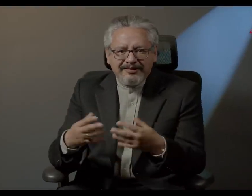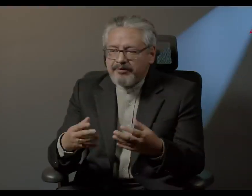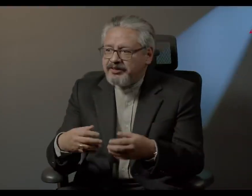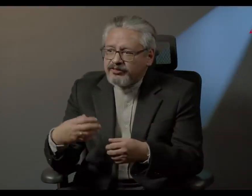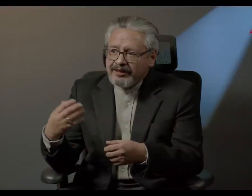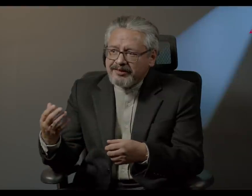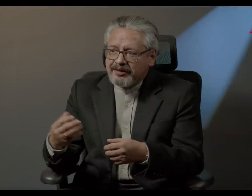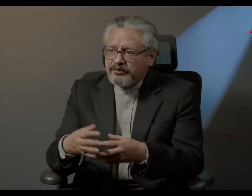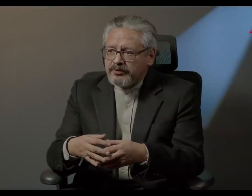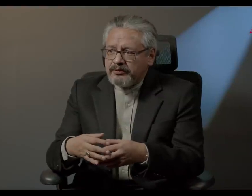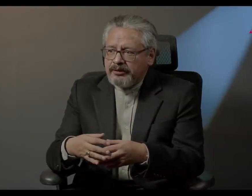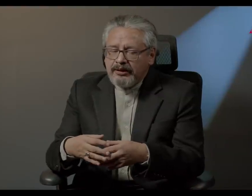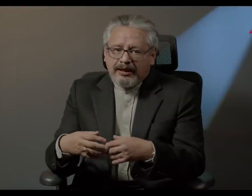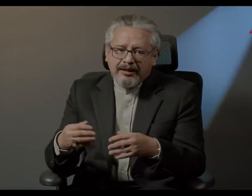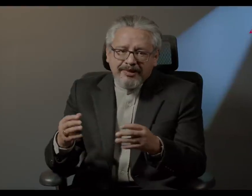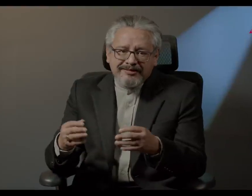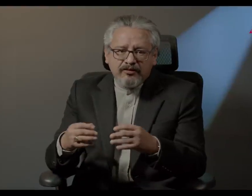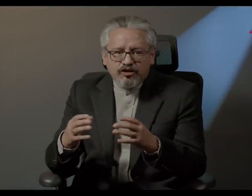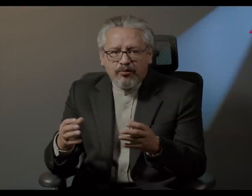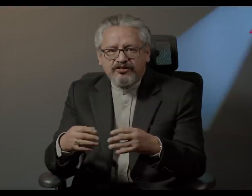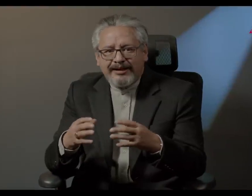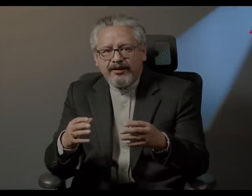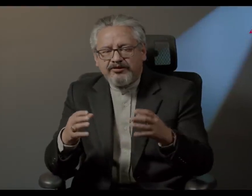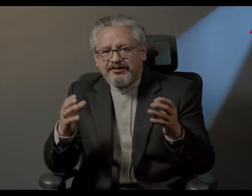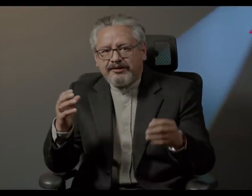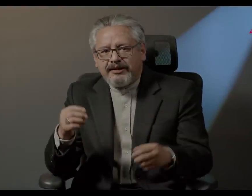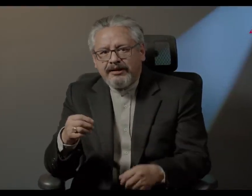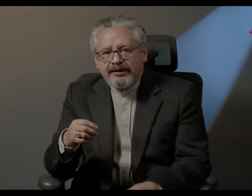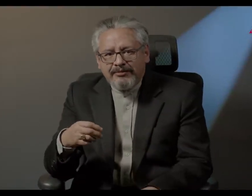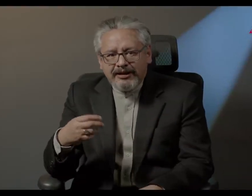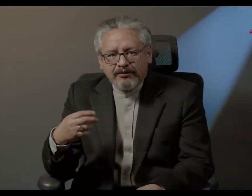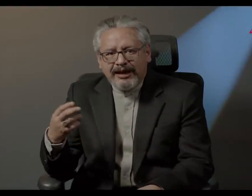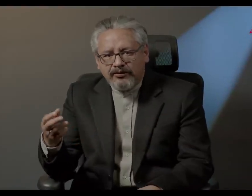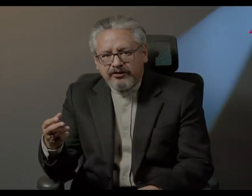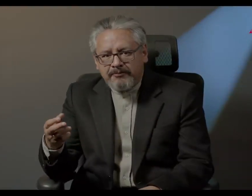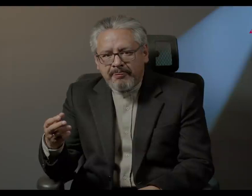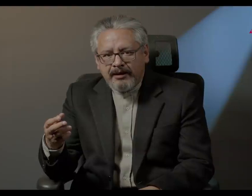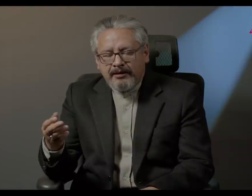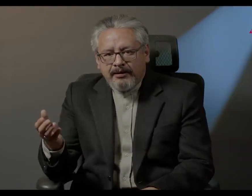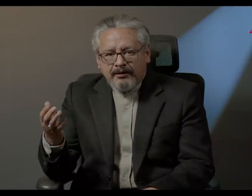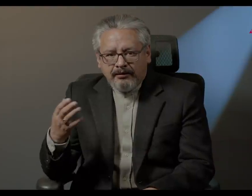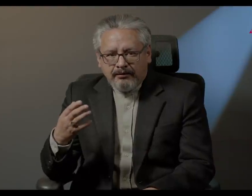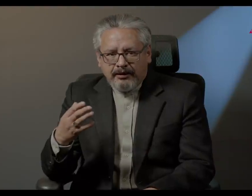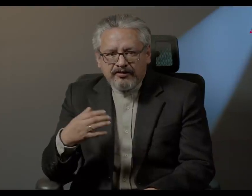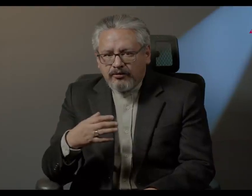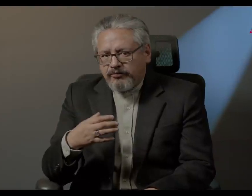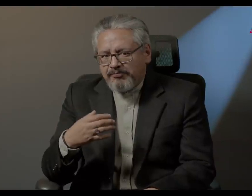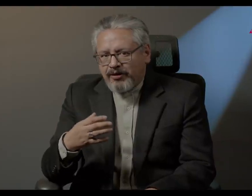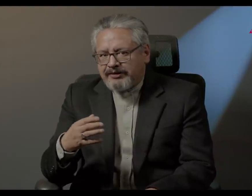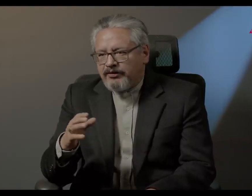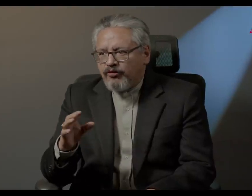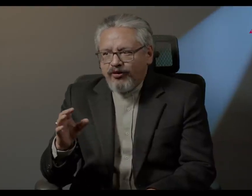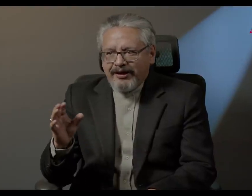subrogaciones de servicios en este sector, además de los robos, saqueos, etcétera, que vinieron dándose.